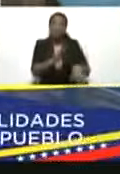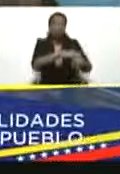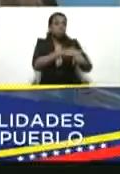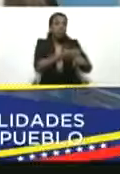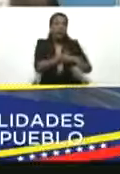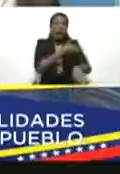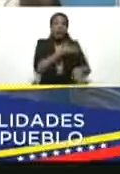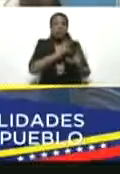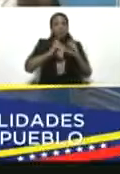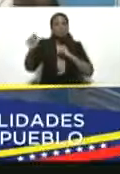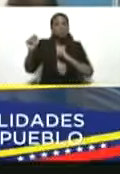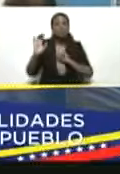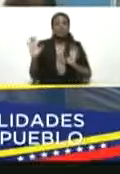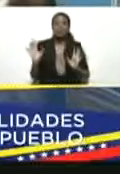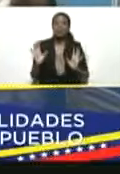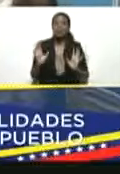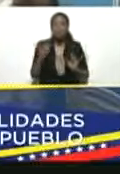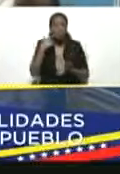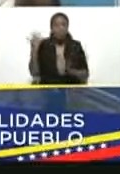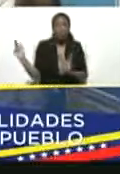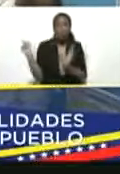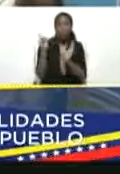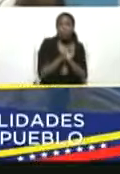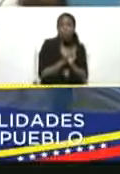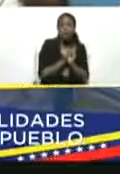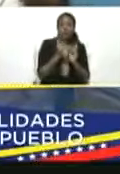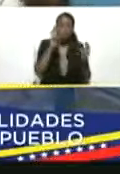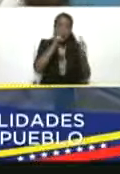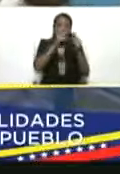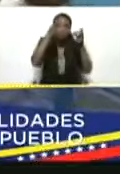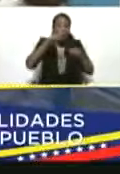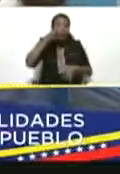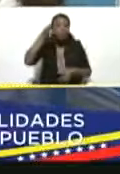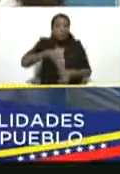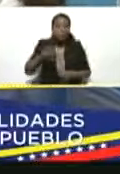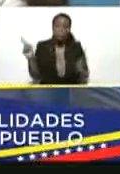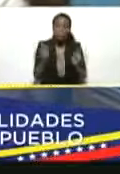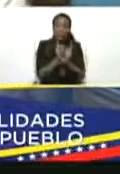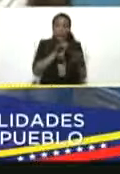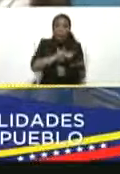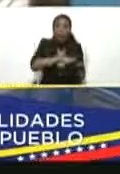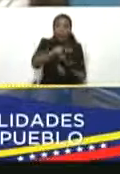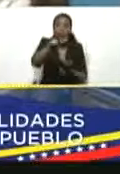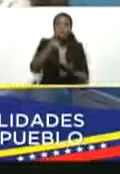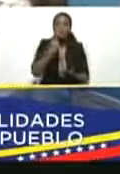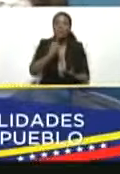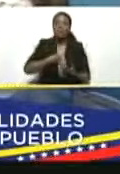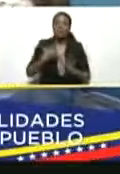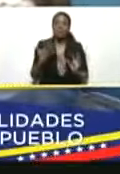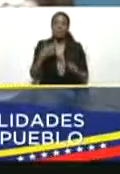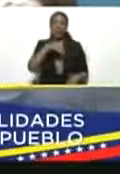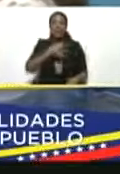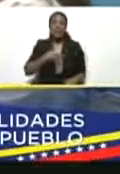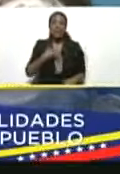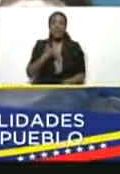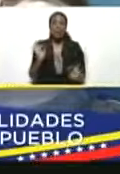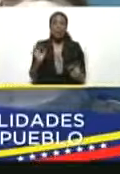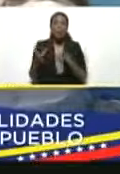antes de irnos si él puede acercarse lo quiero conocer en el aeropuerto para que me diga la